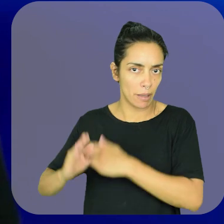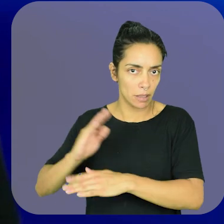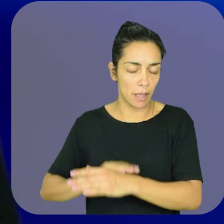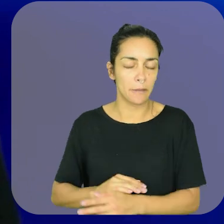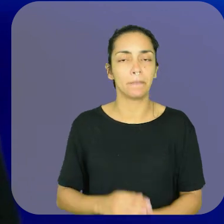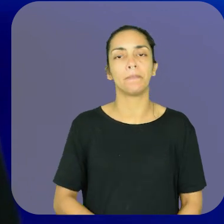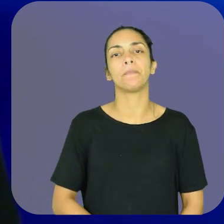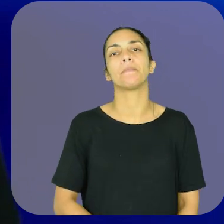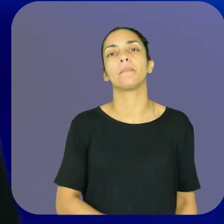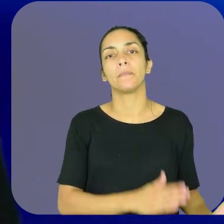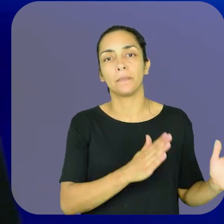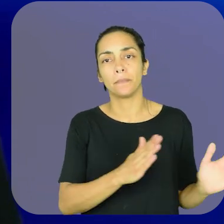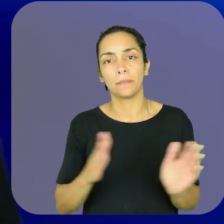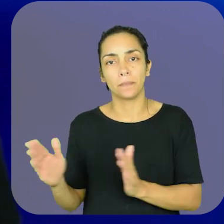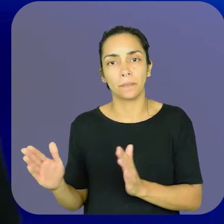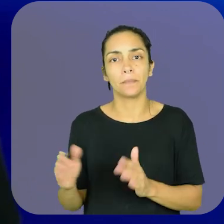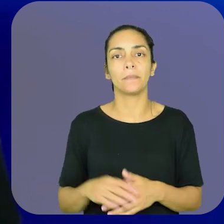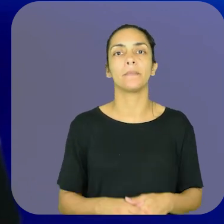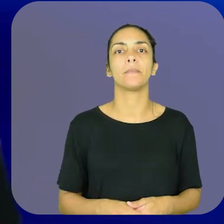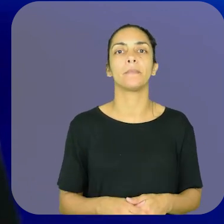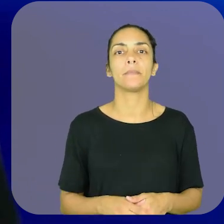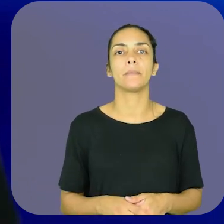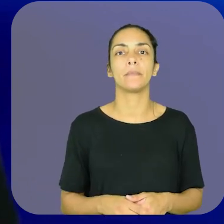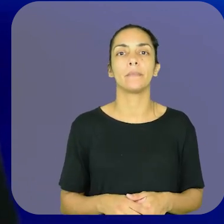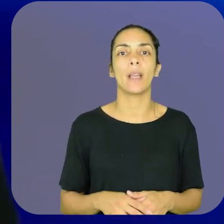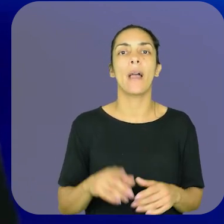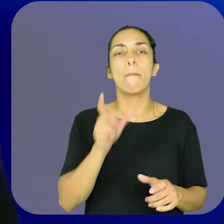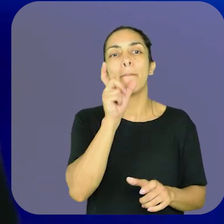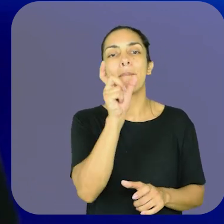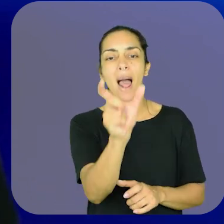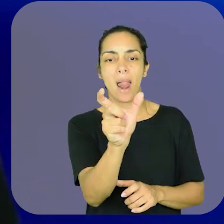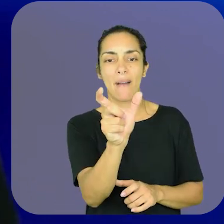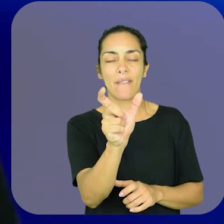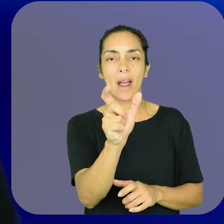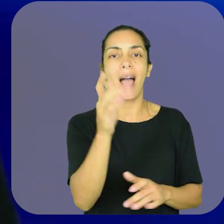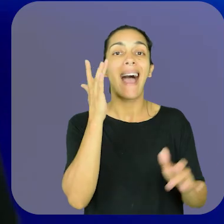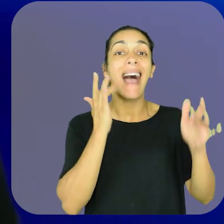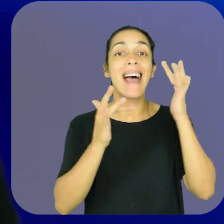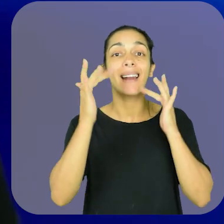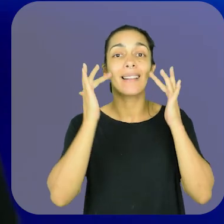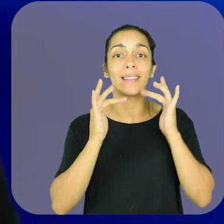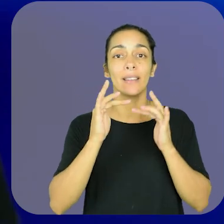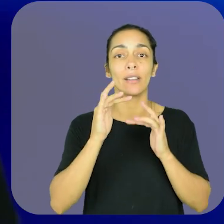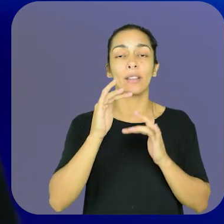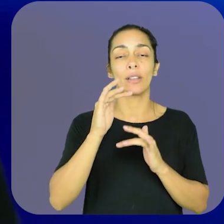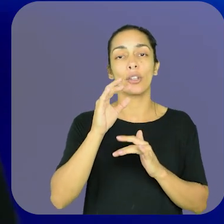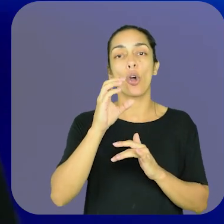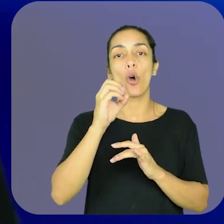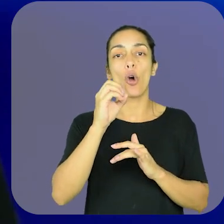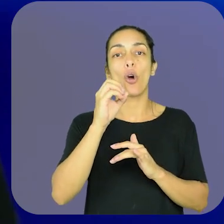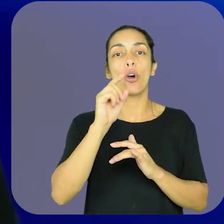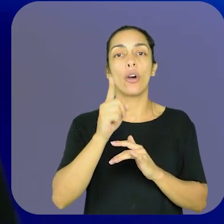Por otro lado, si buscas la palabra ortografía, no aparece el